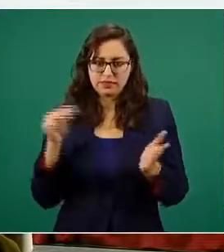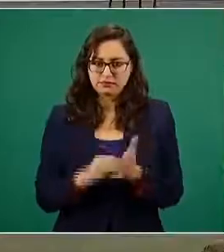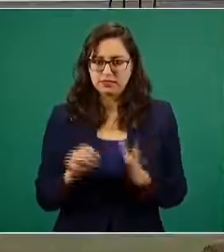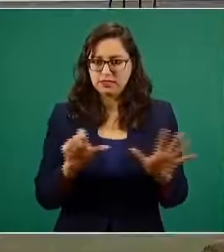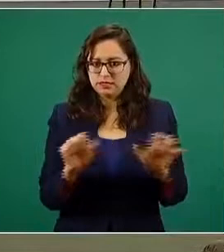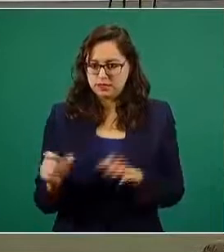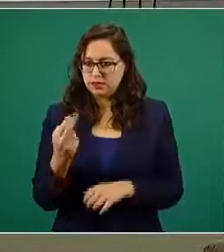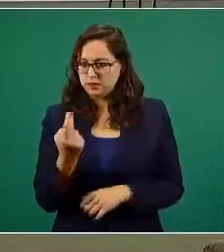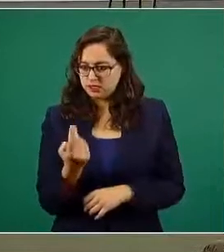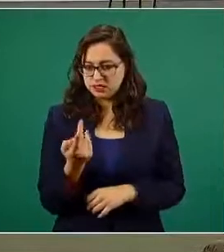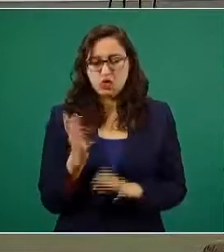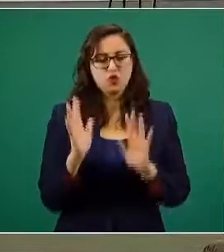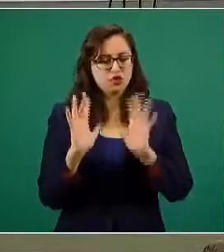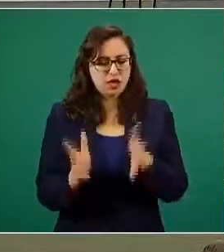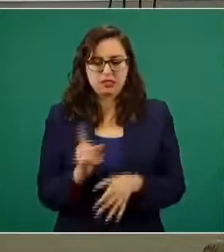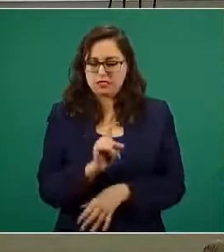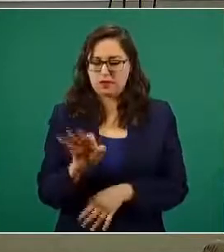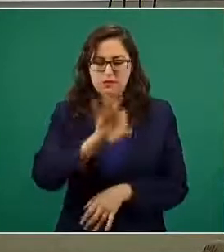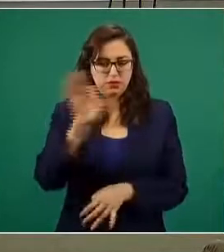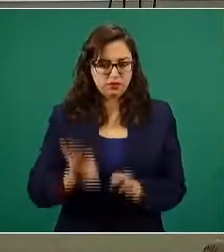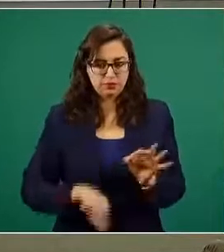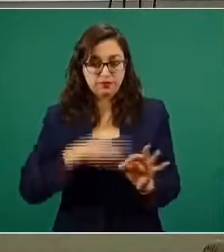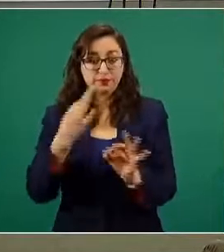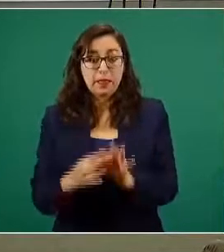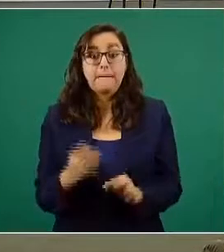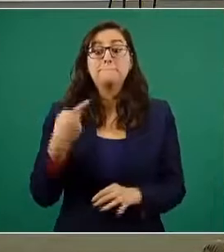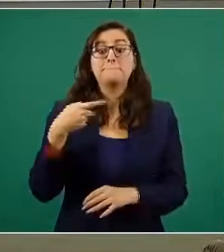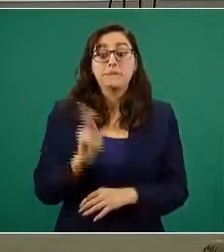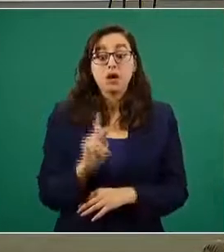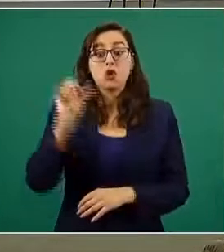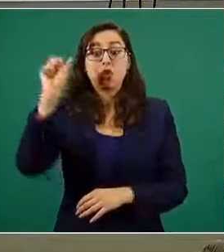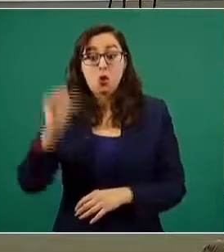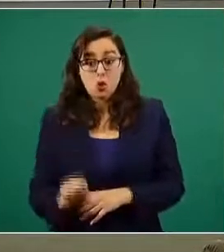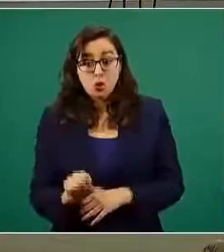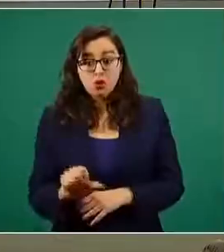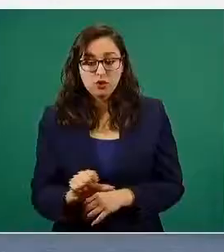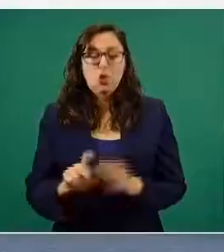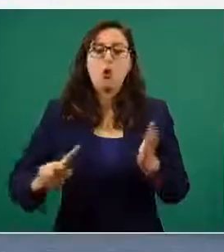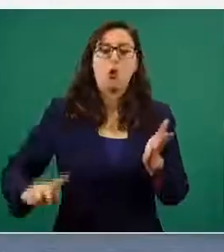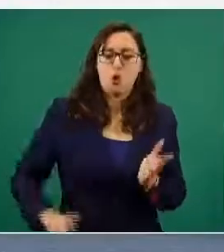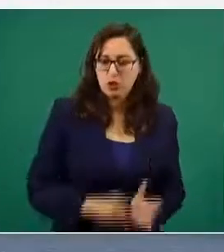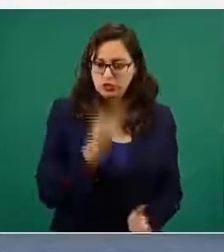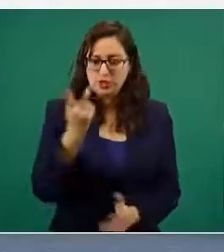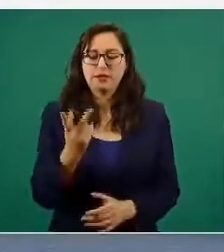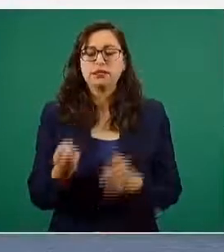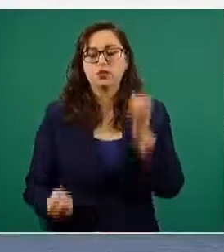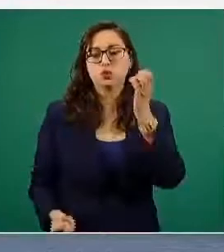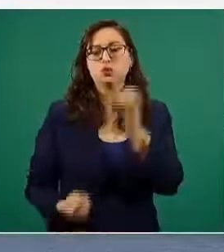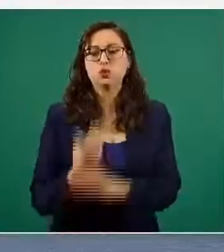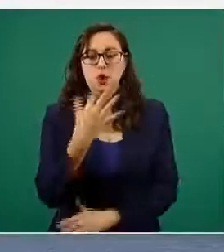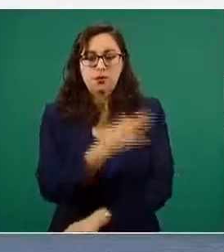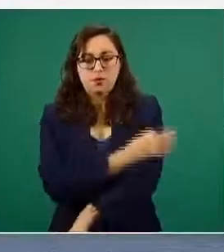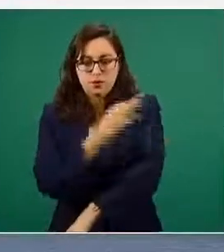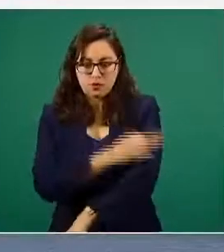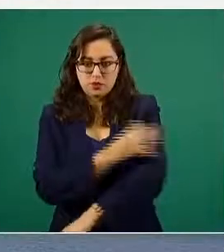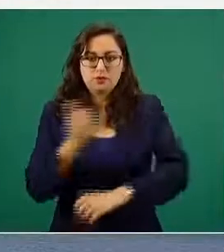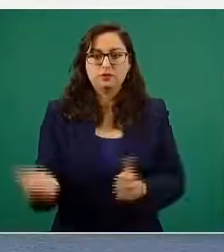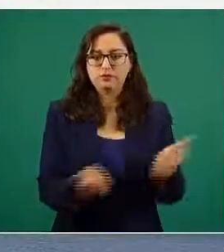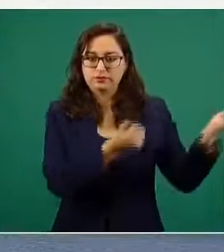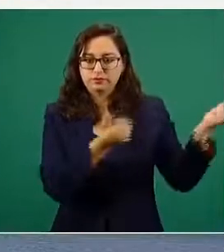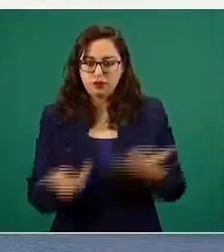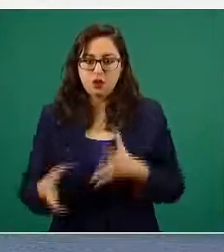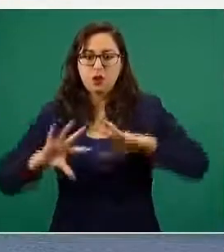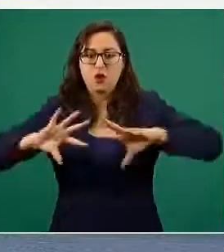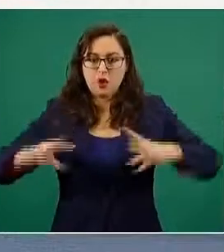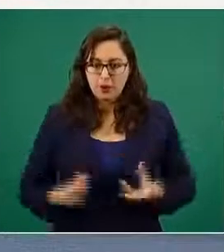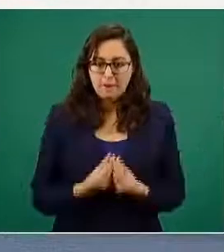siguiente, hoy 5 de enero, llegan este nuevo embarque de una dotación semejante de 53.000,